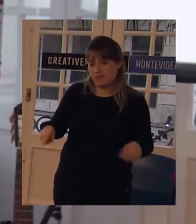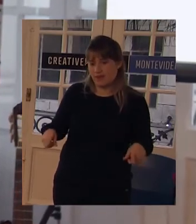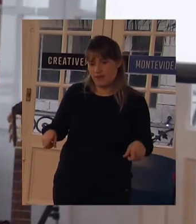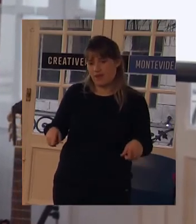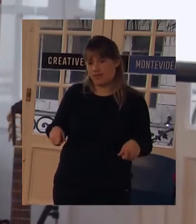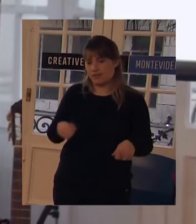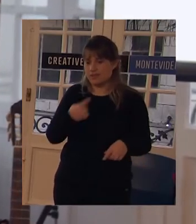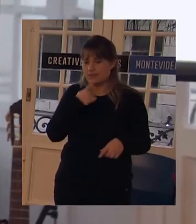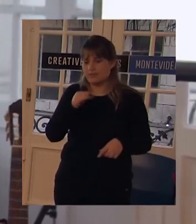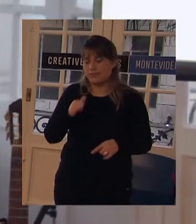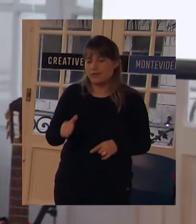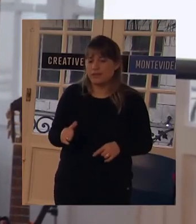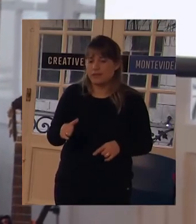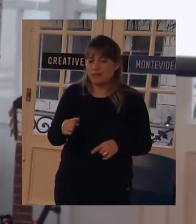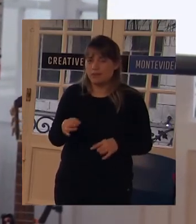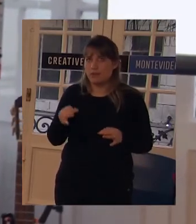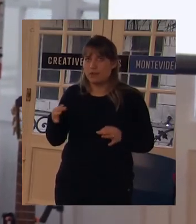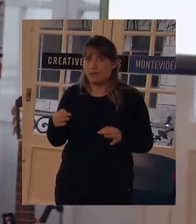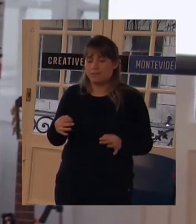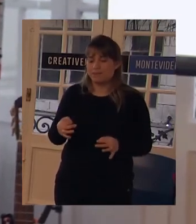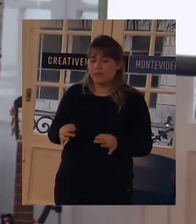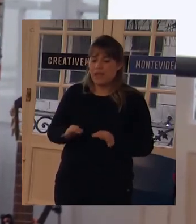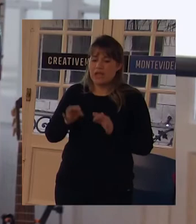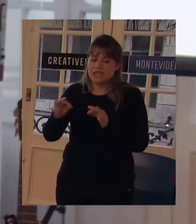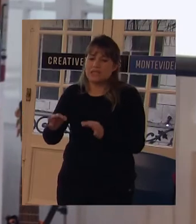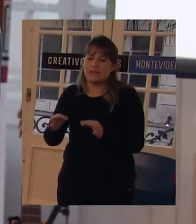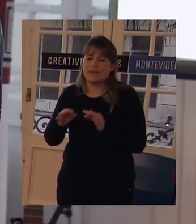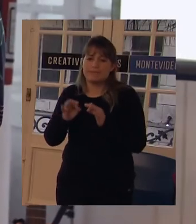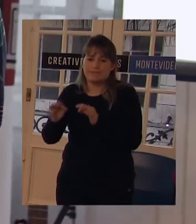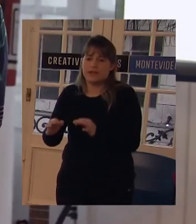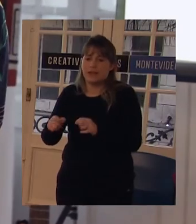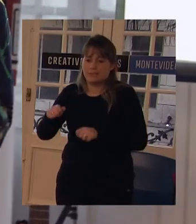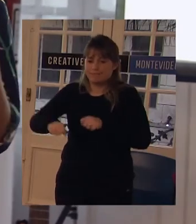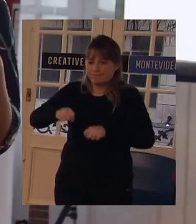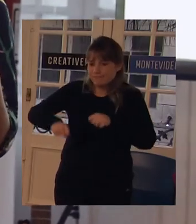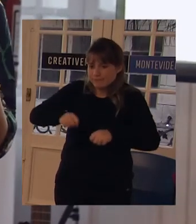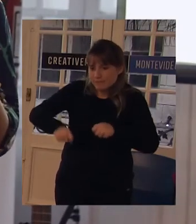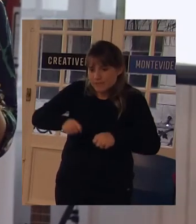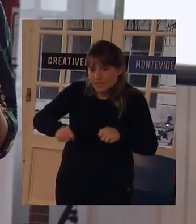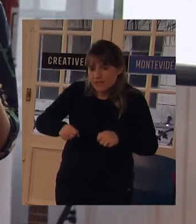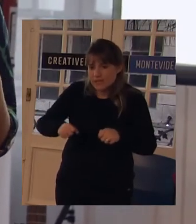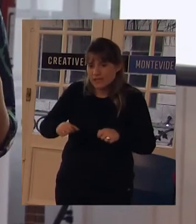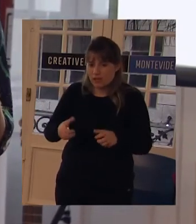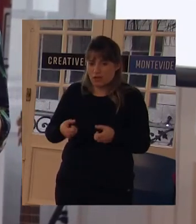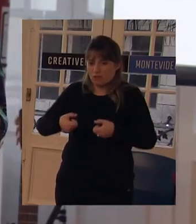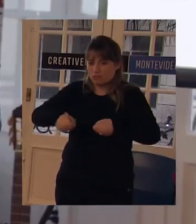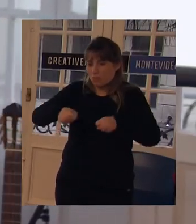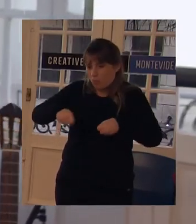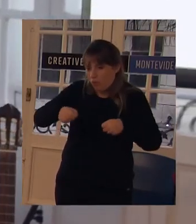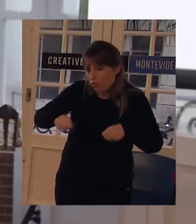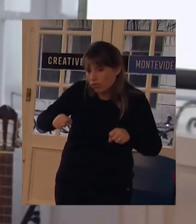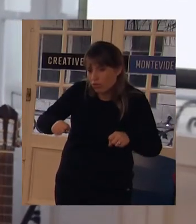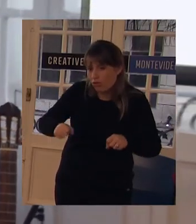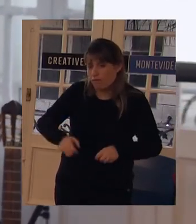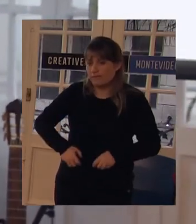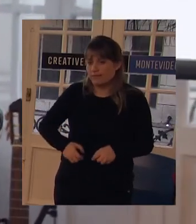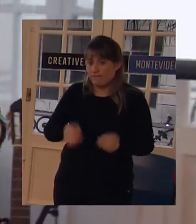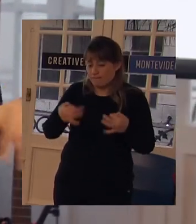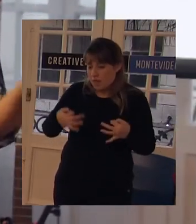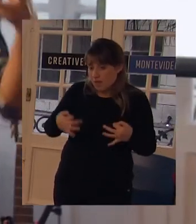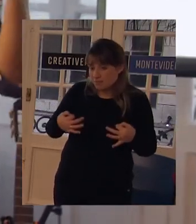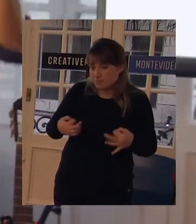ver cómo se va trasladando en una moto, entender si el recorrido funciona, si está saliendo todo bien, antes de